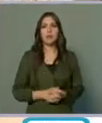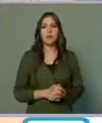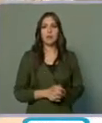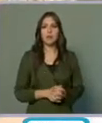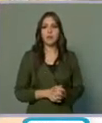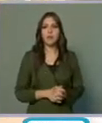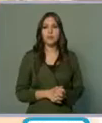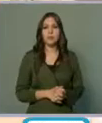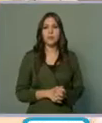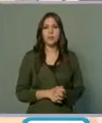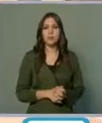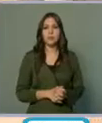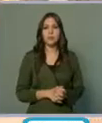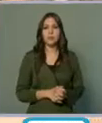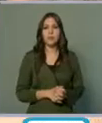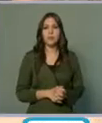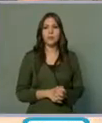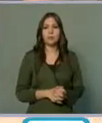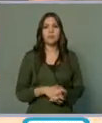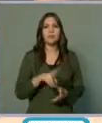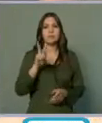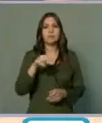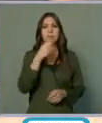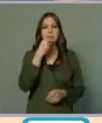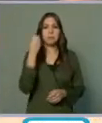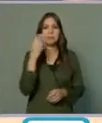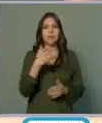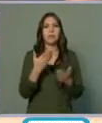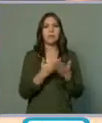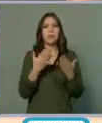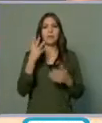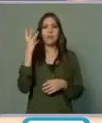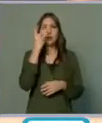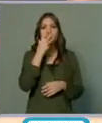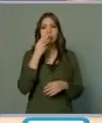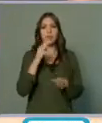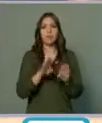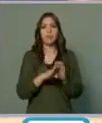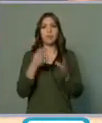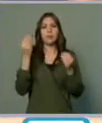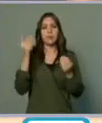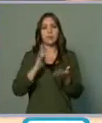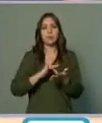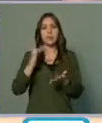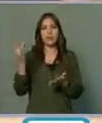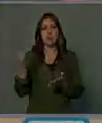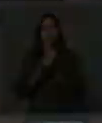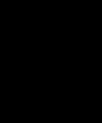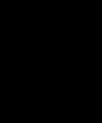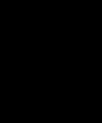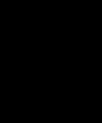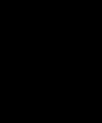Perfecto. Pues muy bien, chef. Increíble presentación. Vean nada más qué bonito queda. Muchísimas gracias, chef. Muchísimas gracias.